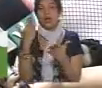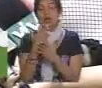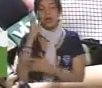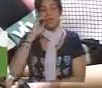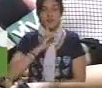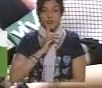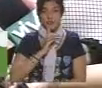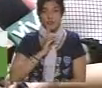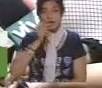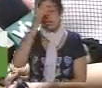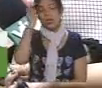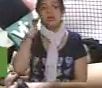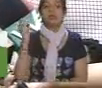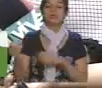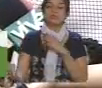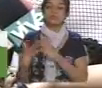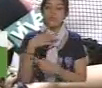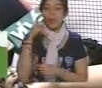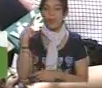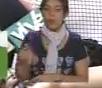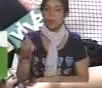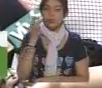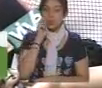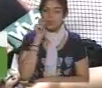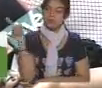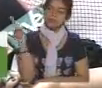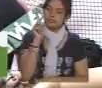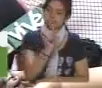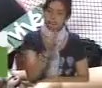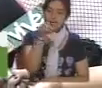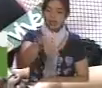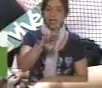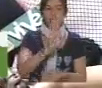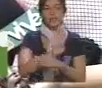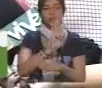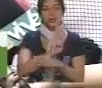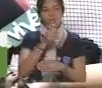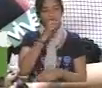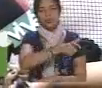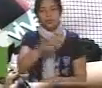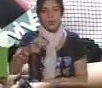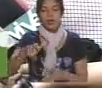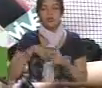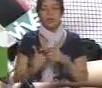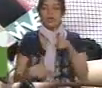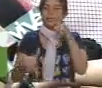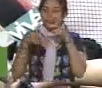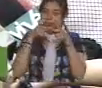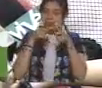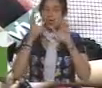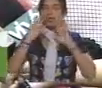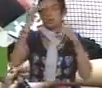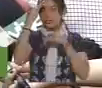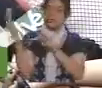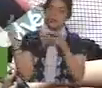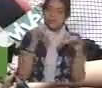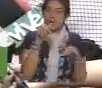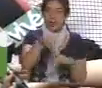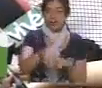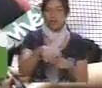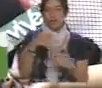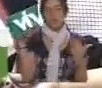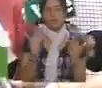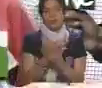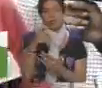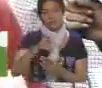bolivariana y nos enviaron al señor Yamel Pérez, que es de Protección Civil, y nos escuchó el llamado y él se trasladó hasta acá con